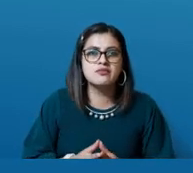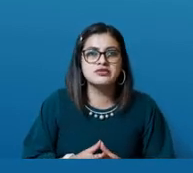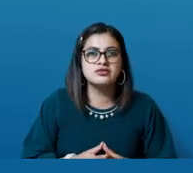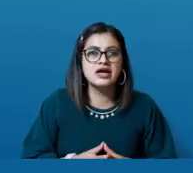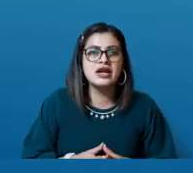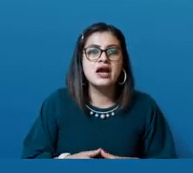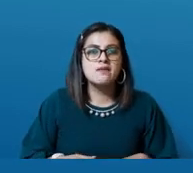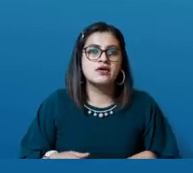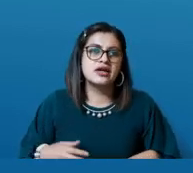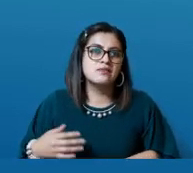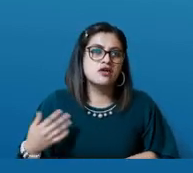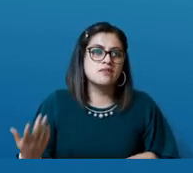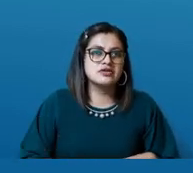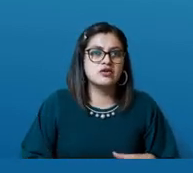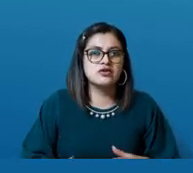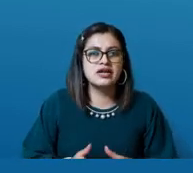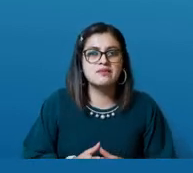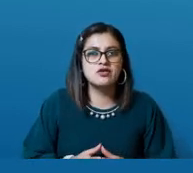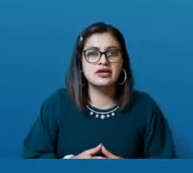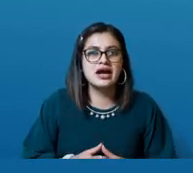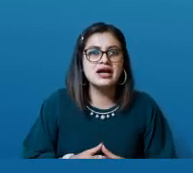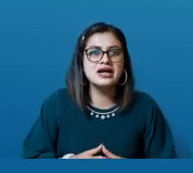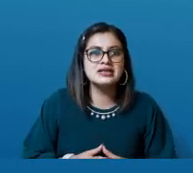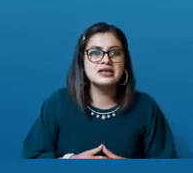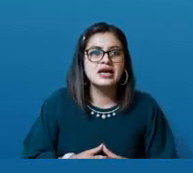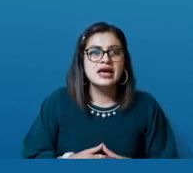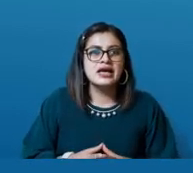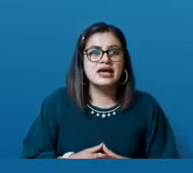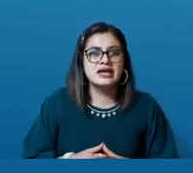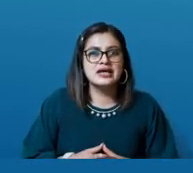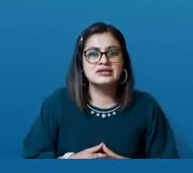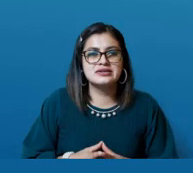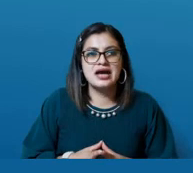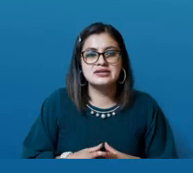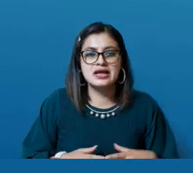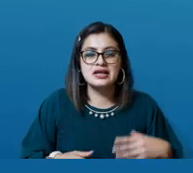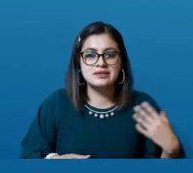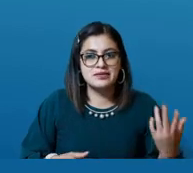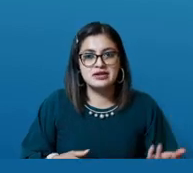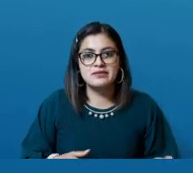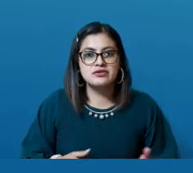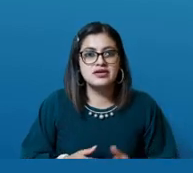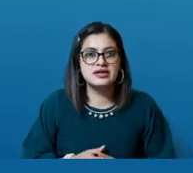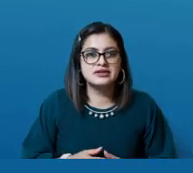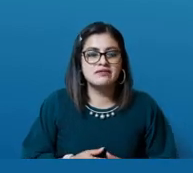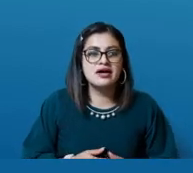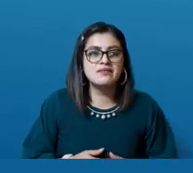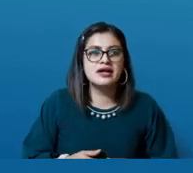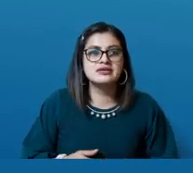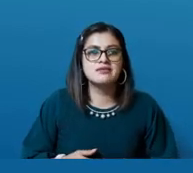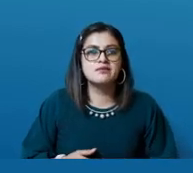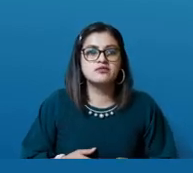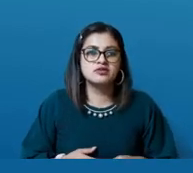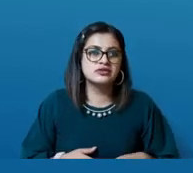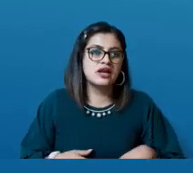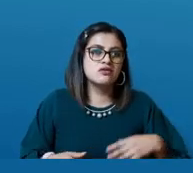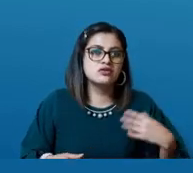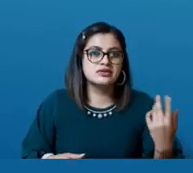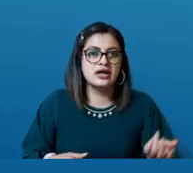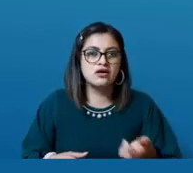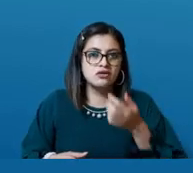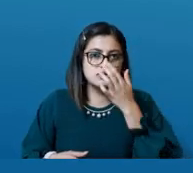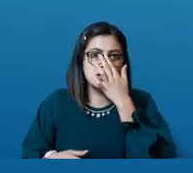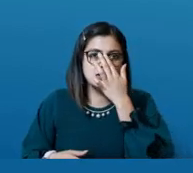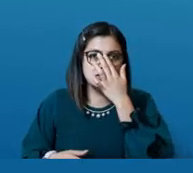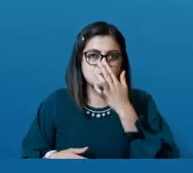ellos podemos mencionar, por ejemplo, los vestuarios de las mojigangas, que se hacen en el departamento de Santa Bárbara. También podemos mencionar